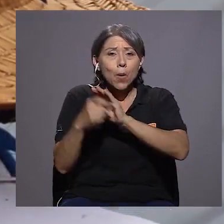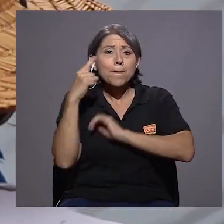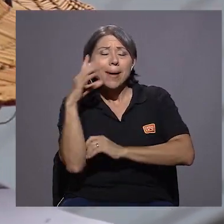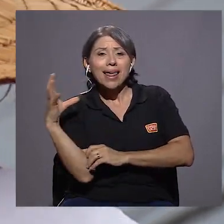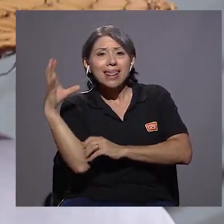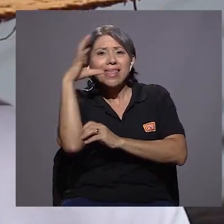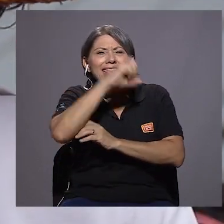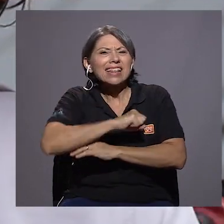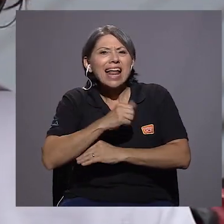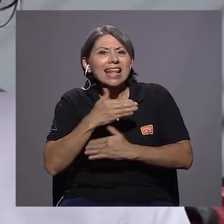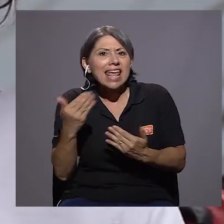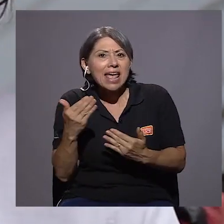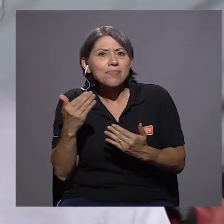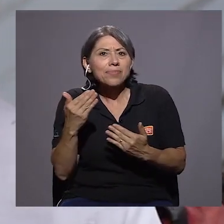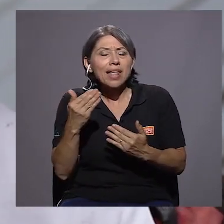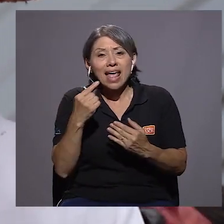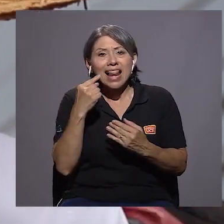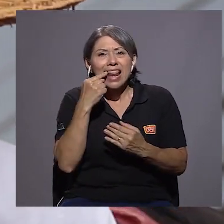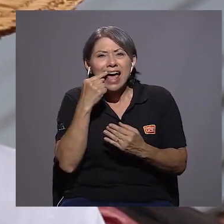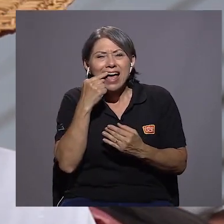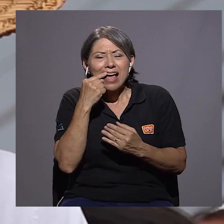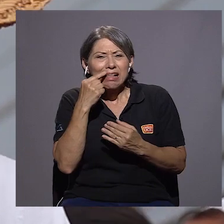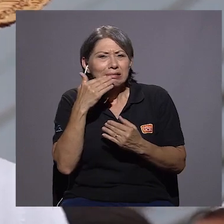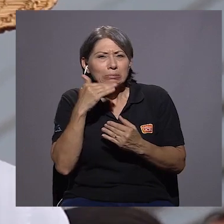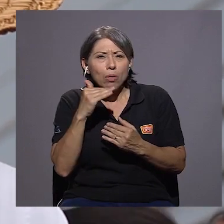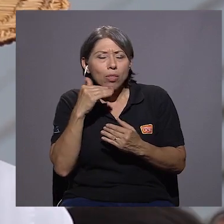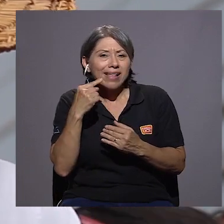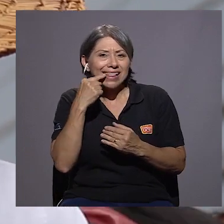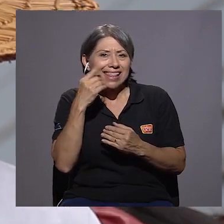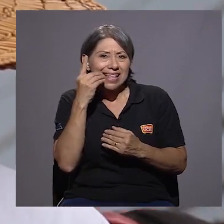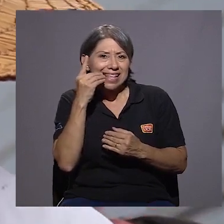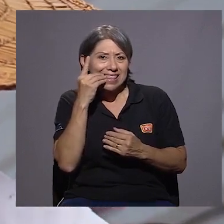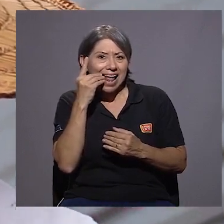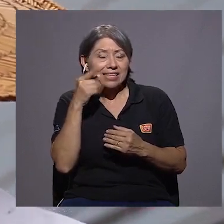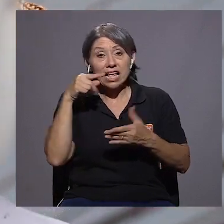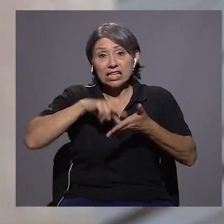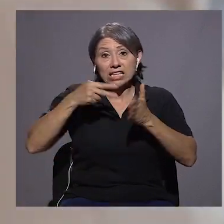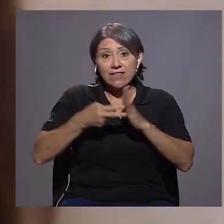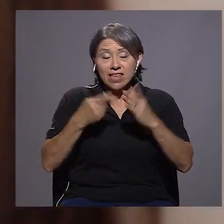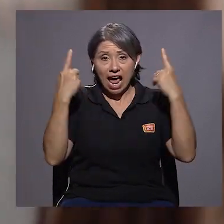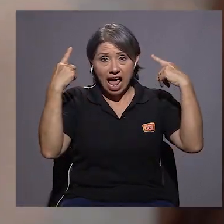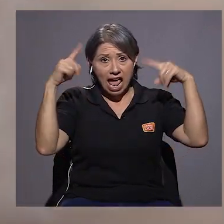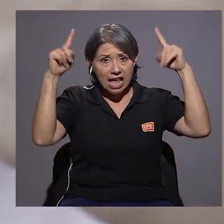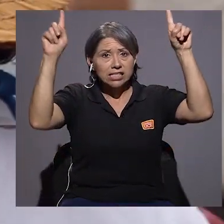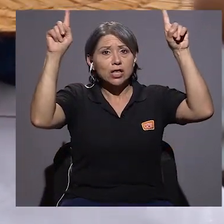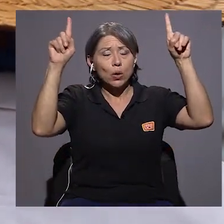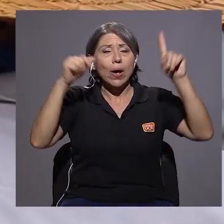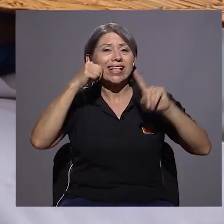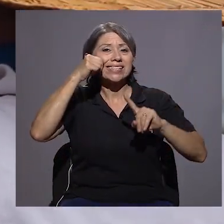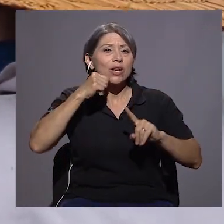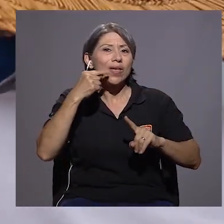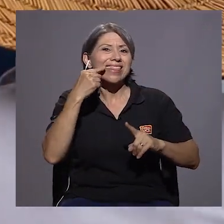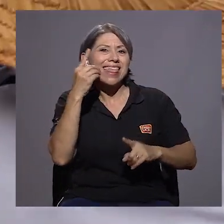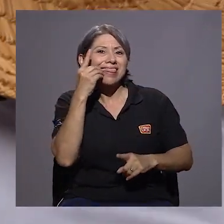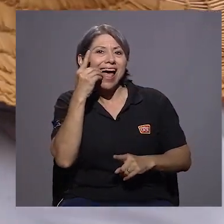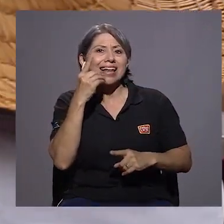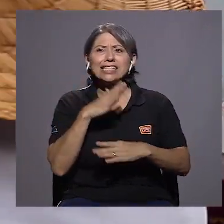detectar la microfiltración de las piezas dentales, lo que proporciona un éxito en las cirugías